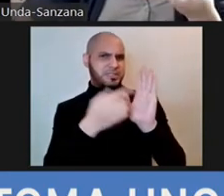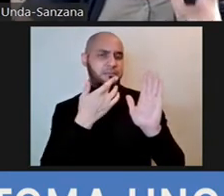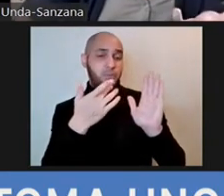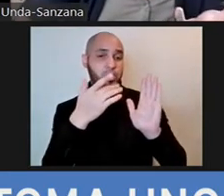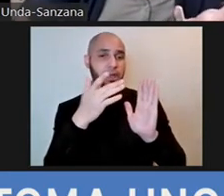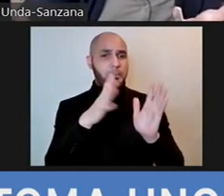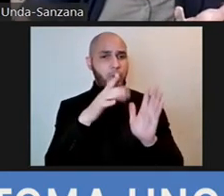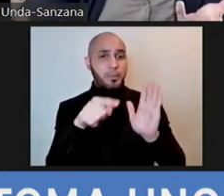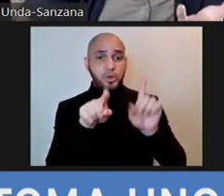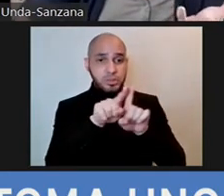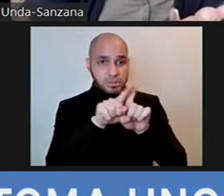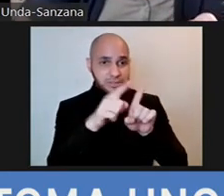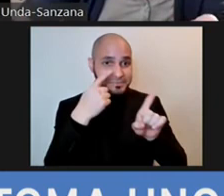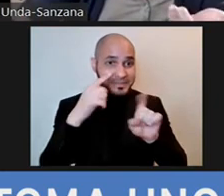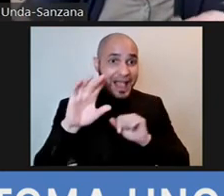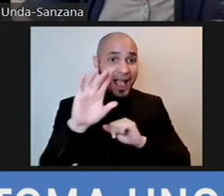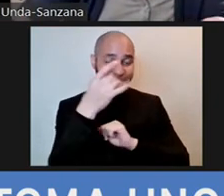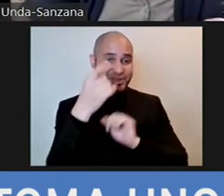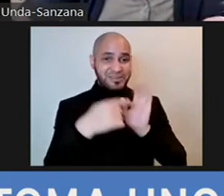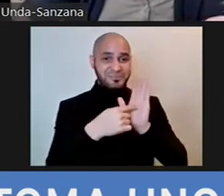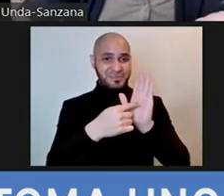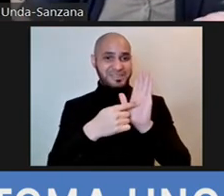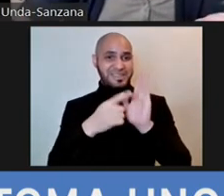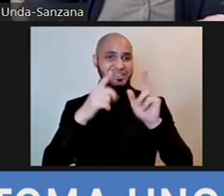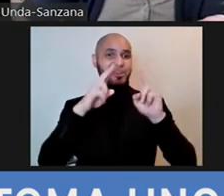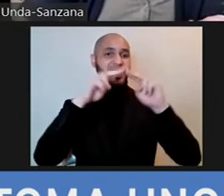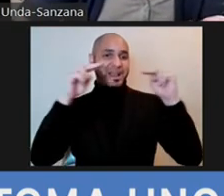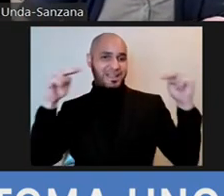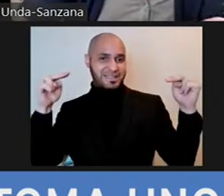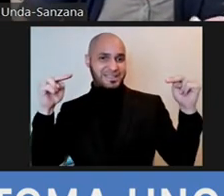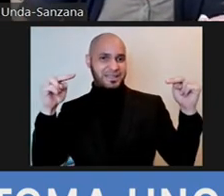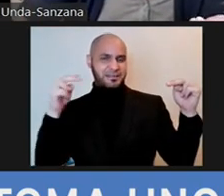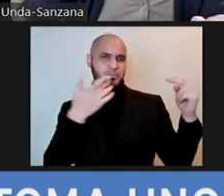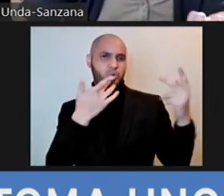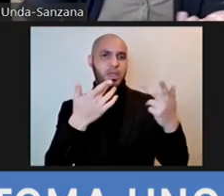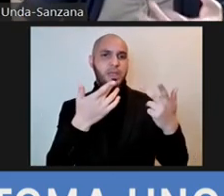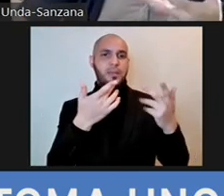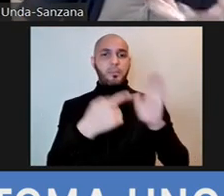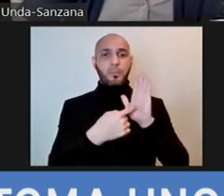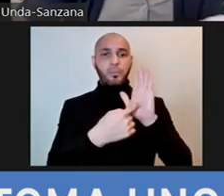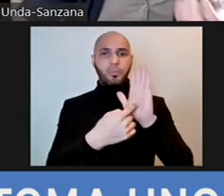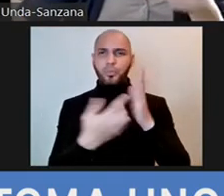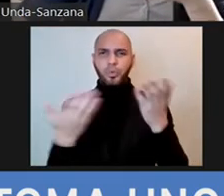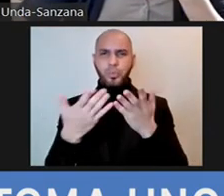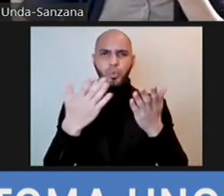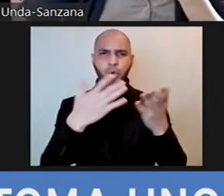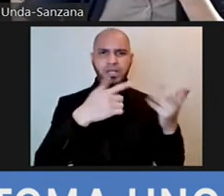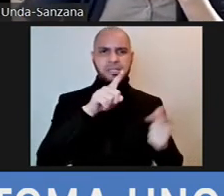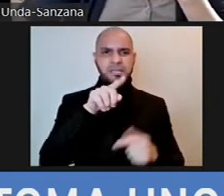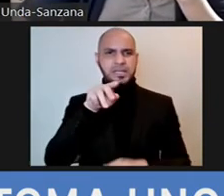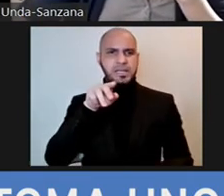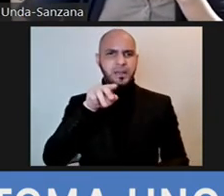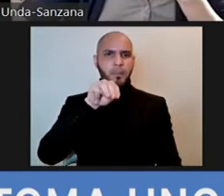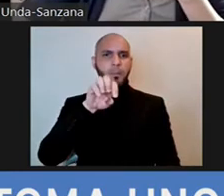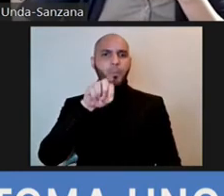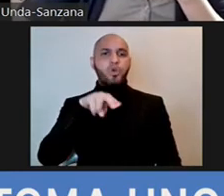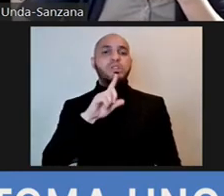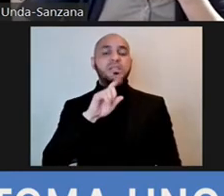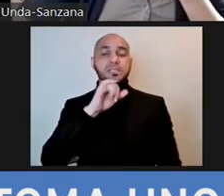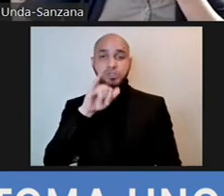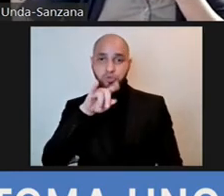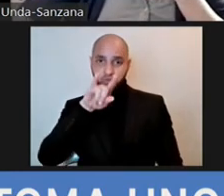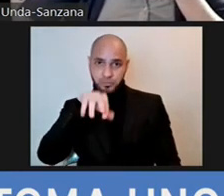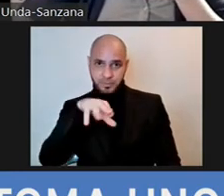así más o menos la encontré en una presentación sobre energía en que mostraba cómo en Montezuma, en este observatorio,